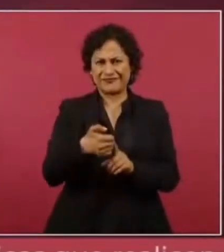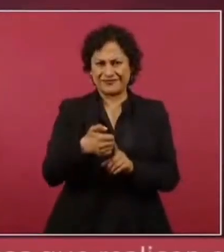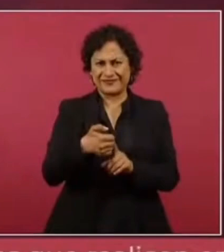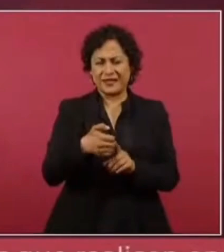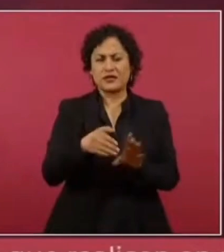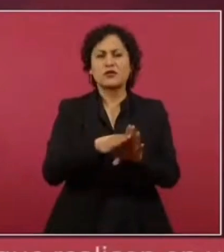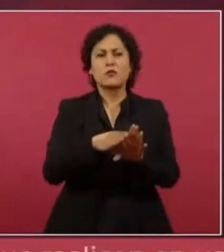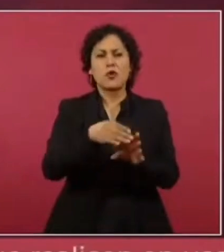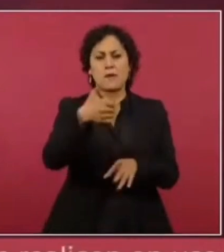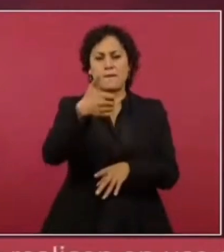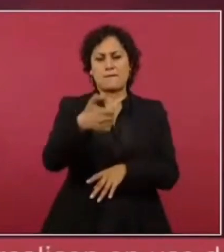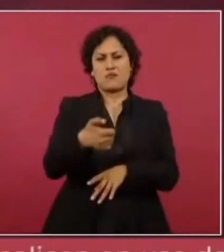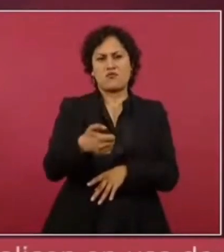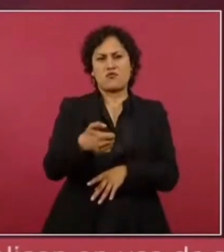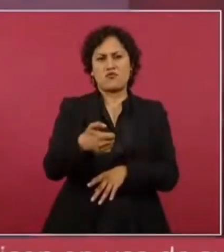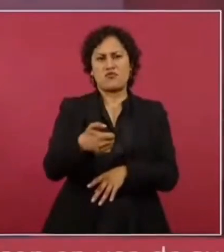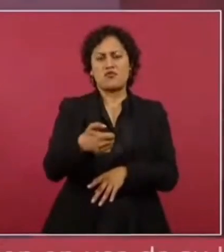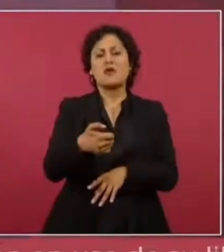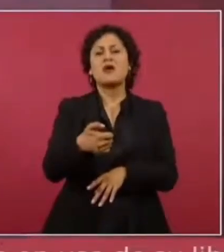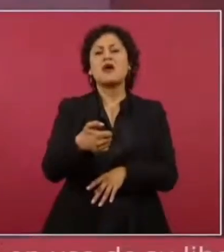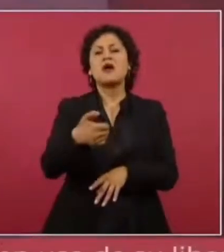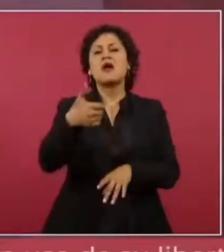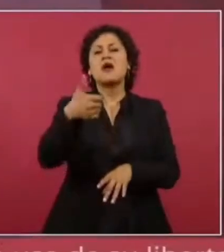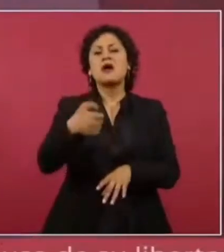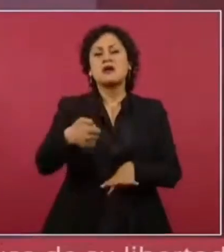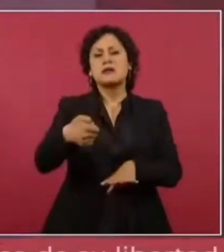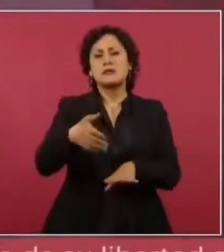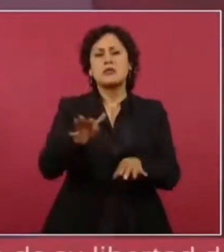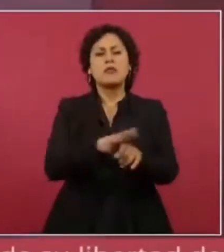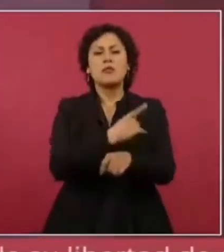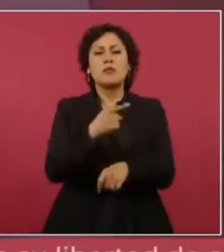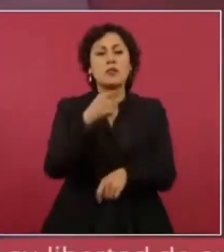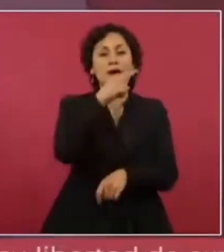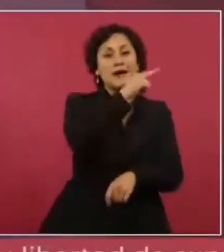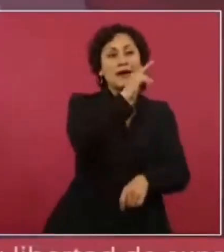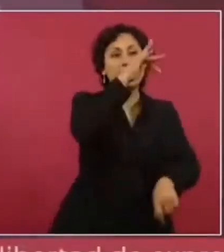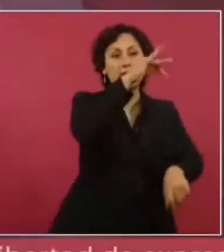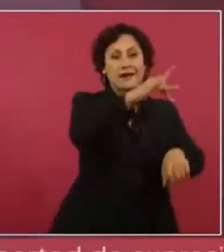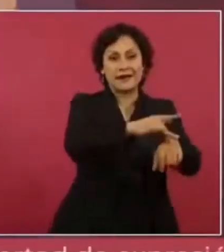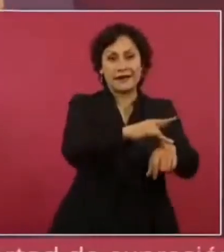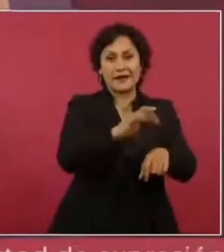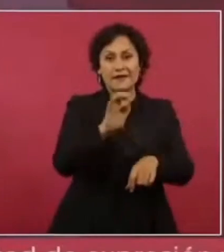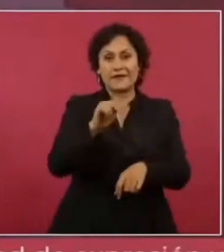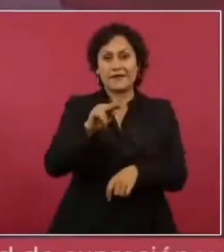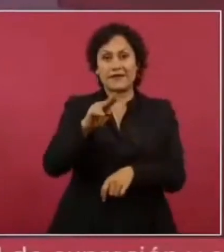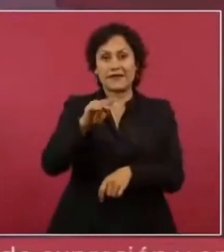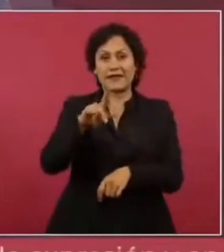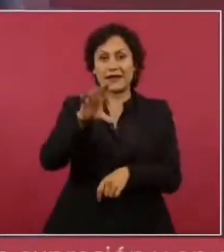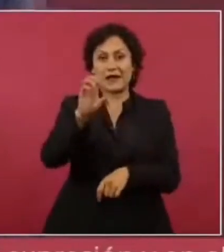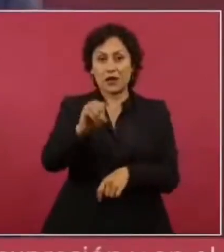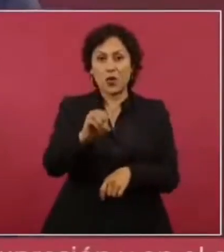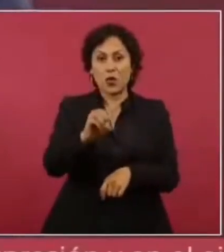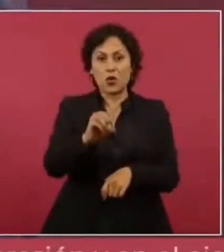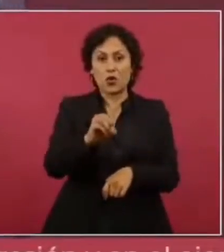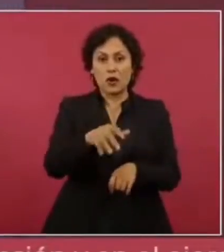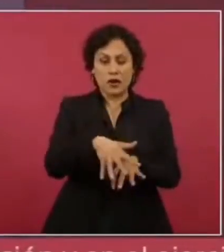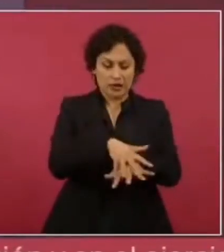porque la manipulación al fentanil les causa daño